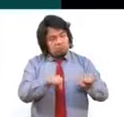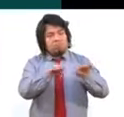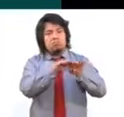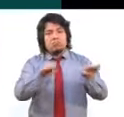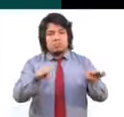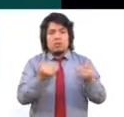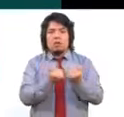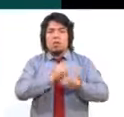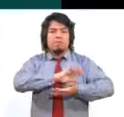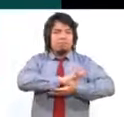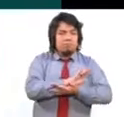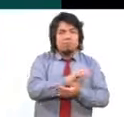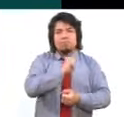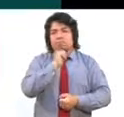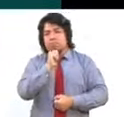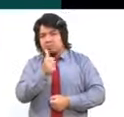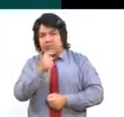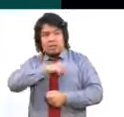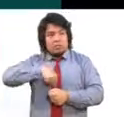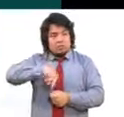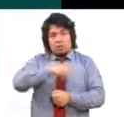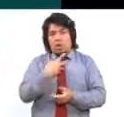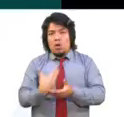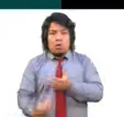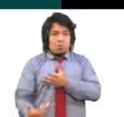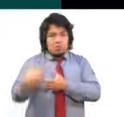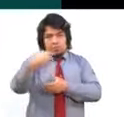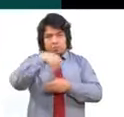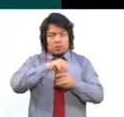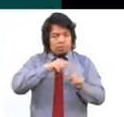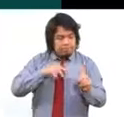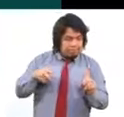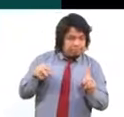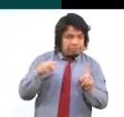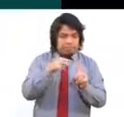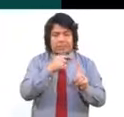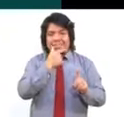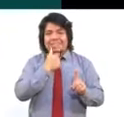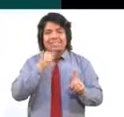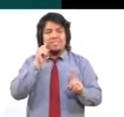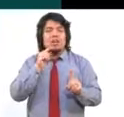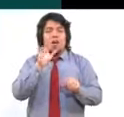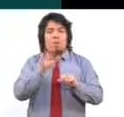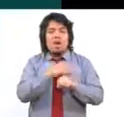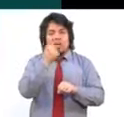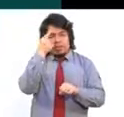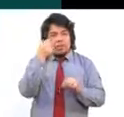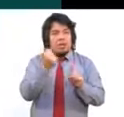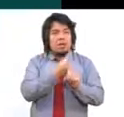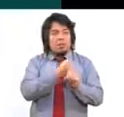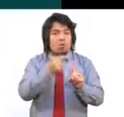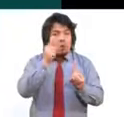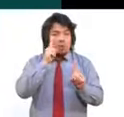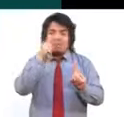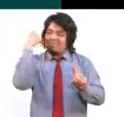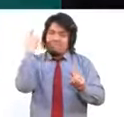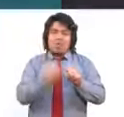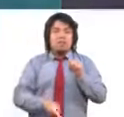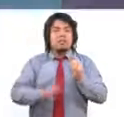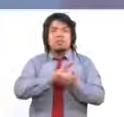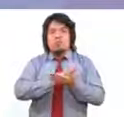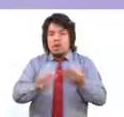no discriminación e incluir la perspectiva de género, con lo que se persigue eliminar la violencia contra las mujeres,